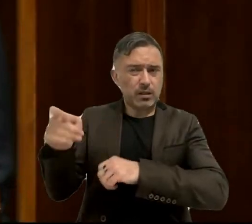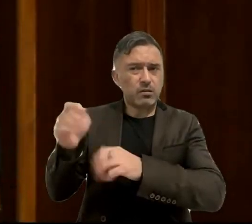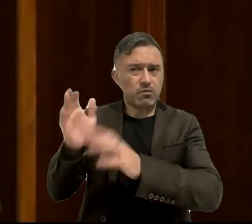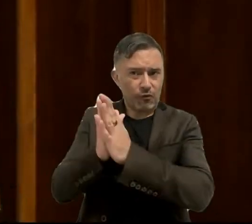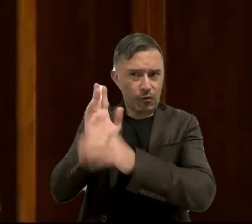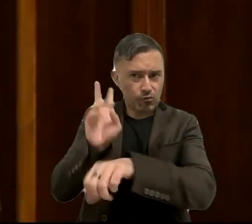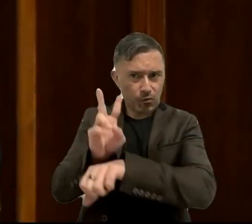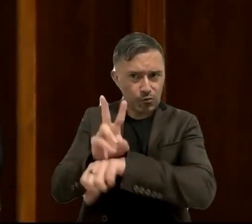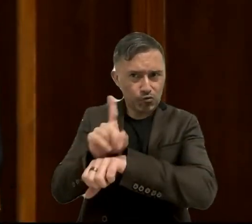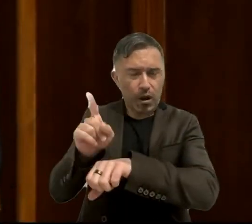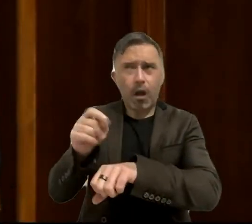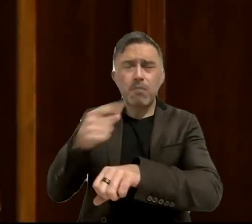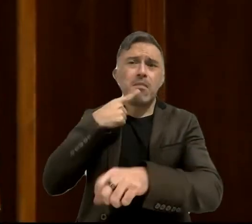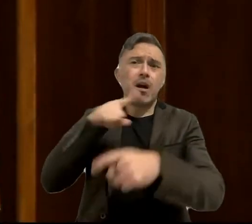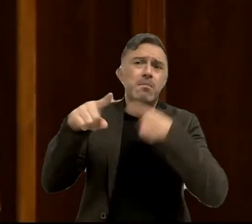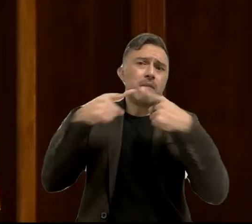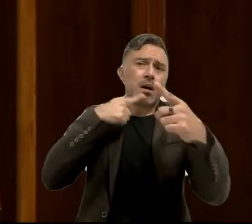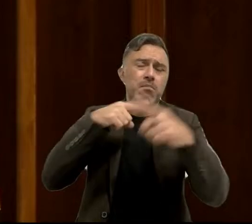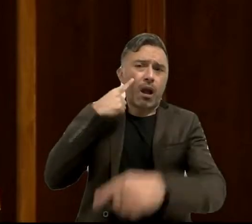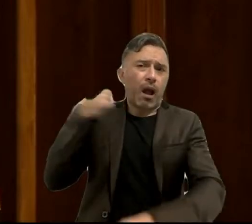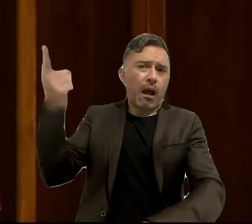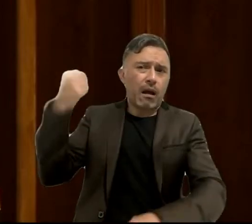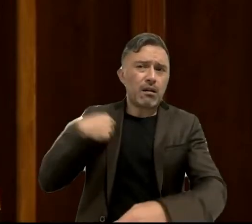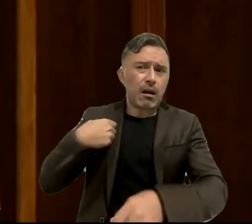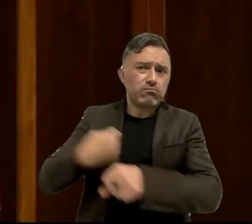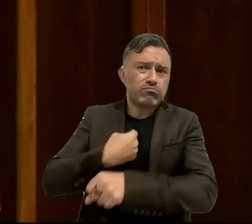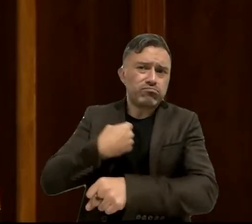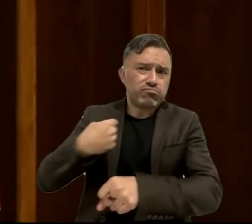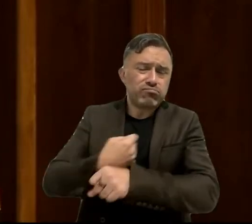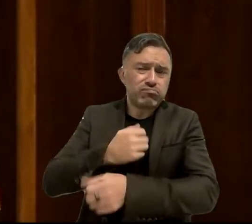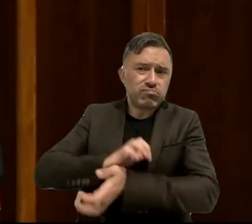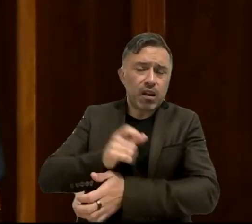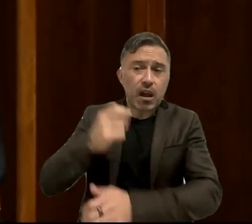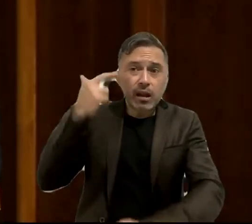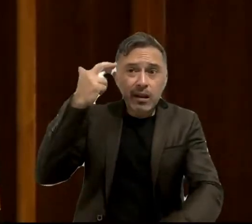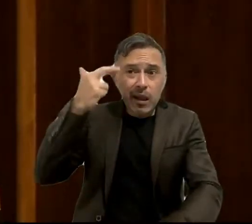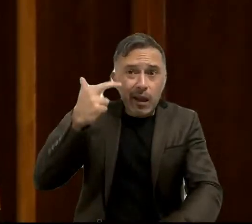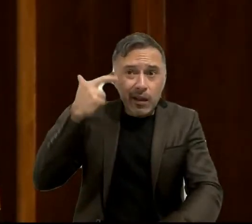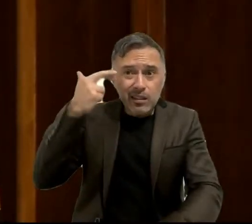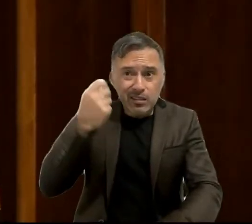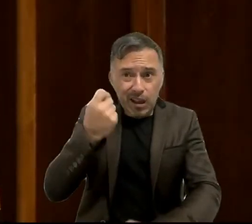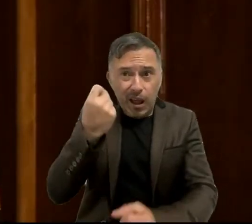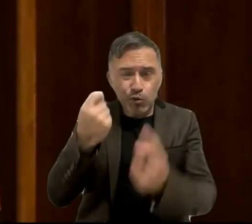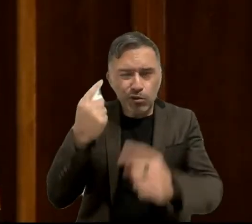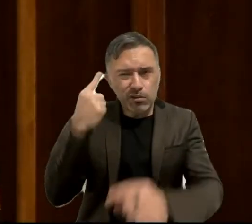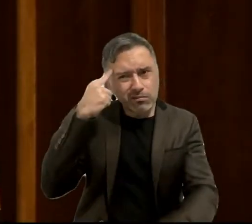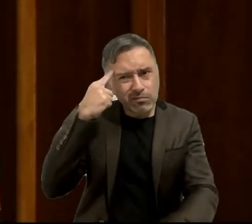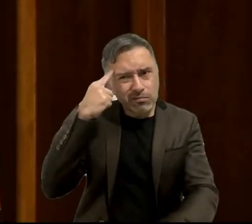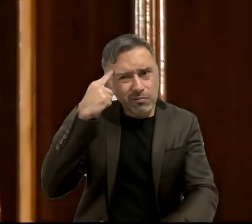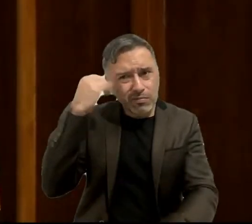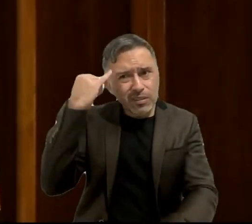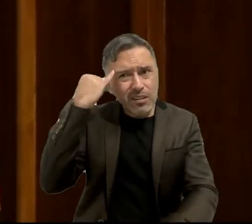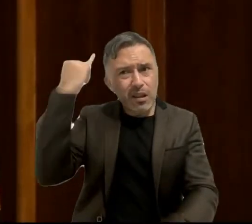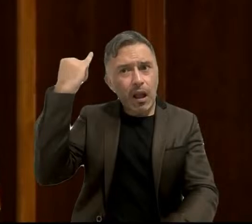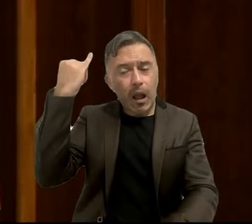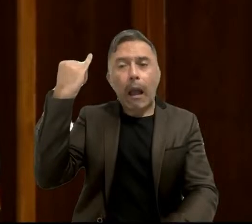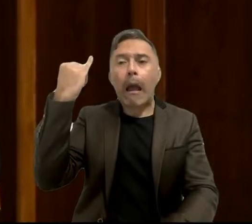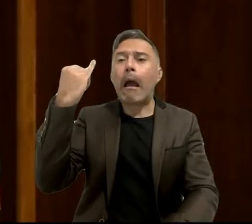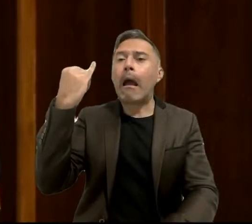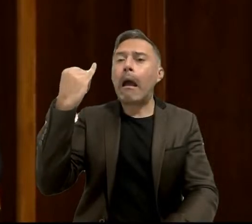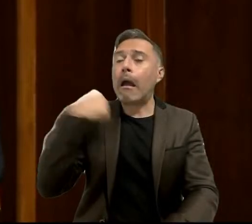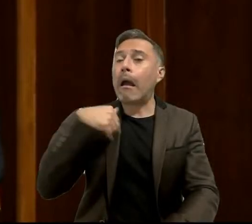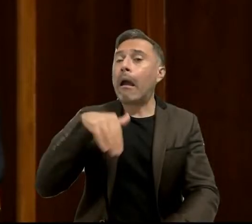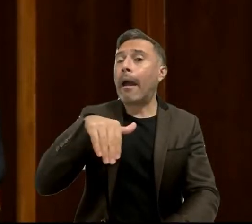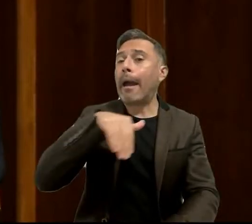consecuencia, algunos reyes empezaron a tomar la idea de dejar a alguien que vigilara a quien dejaba a cargo